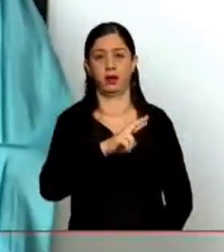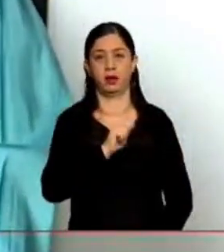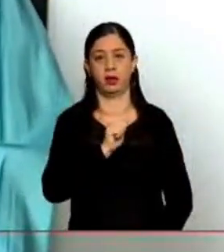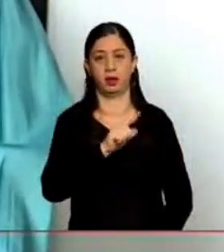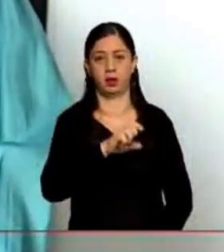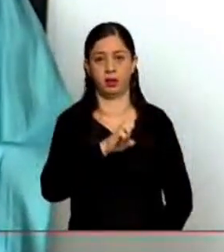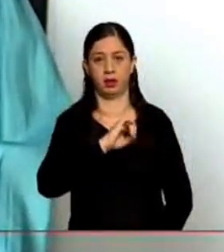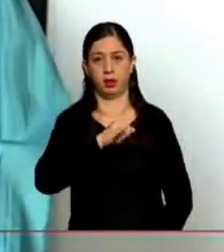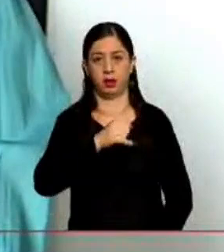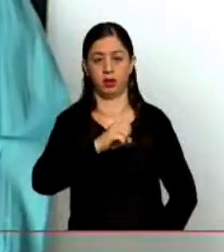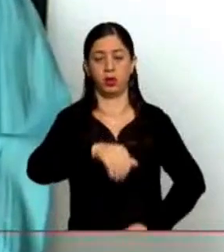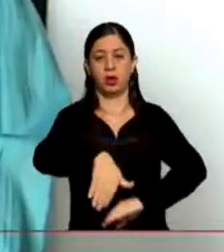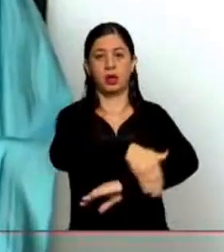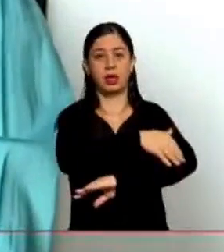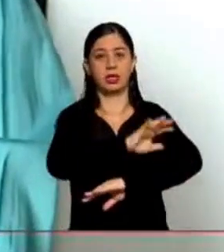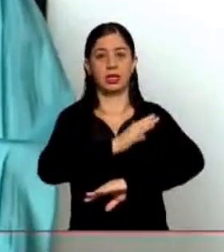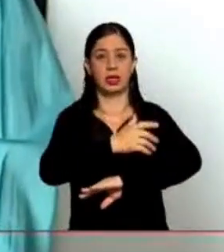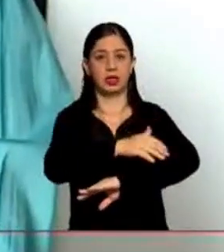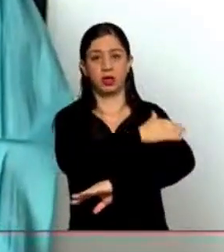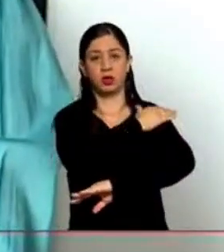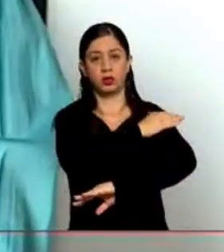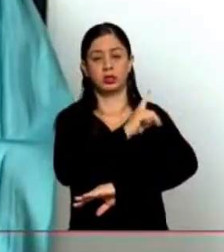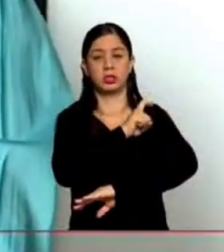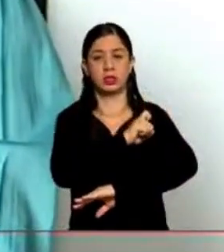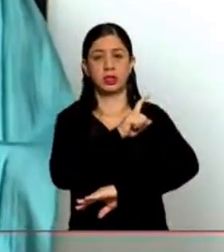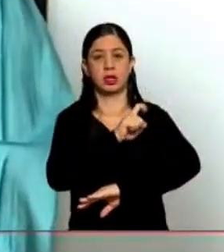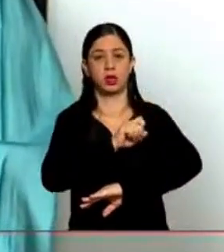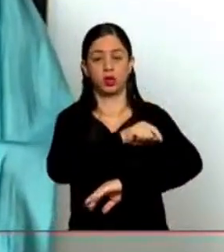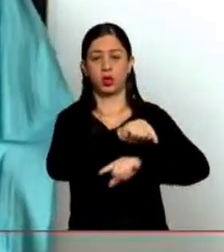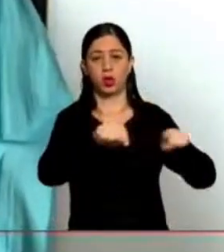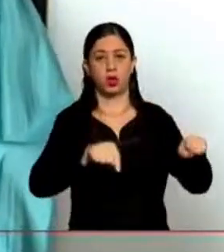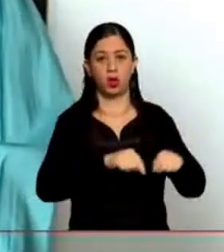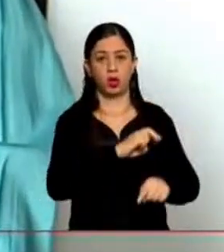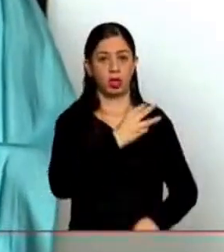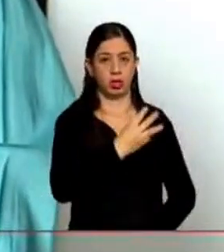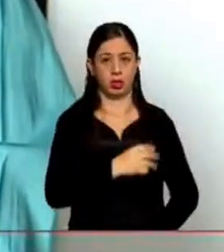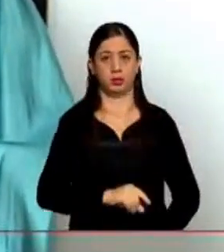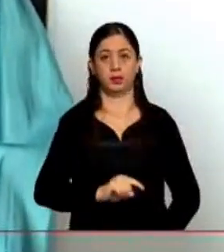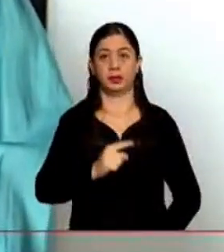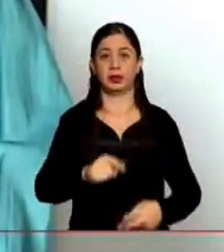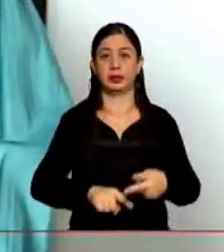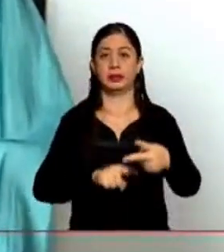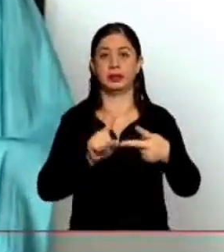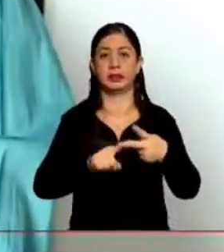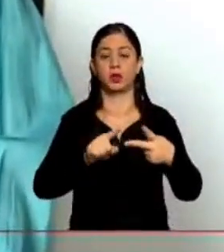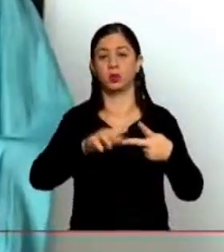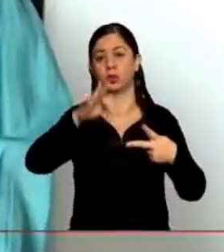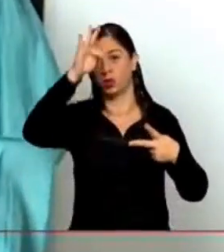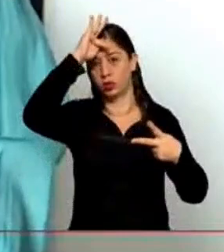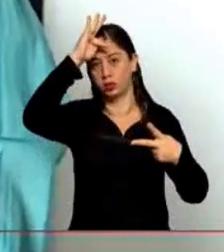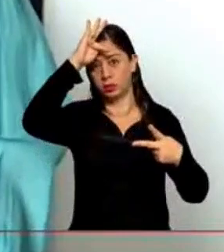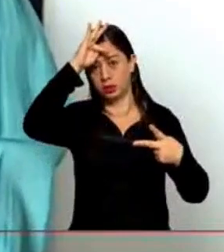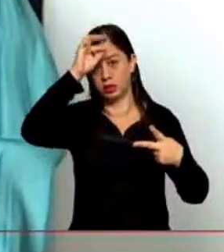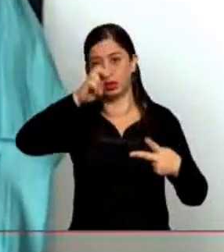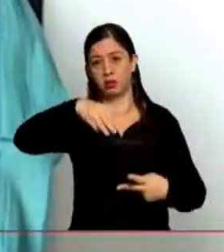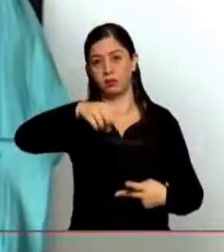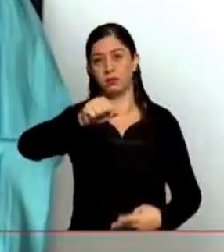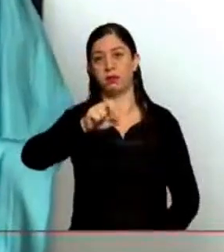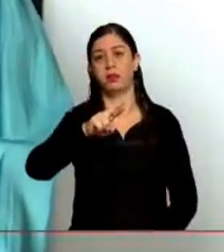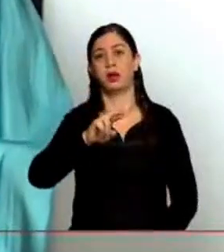61, el local número 3. El segundo punto va a estar en el Hospital Mario Correa, donde la